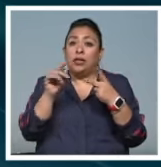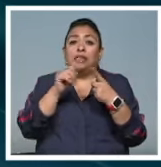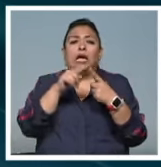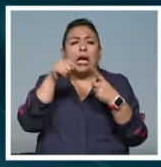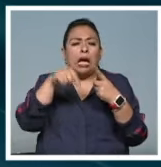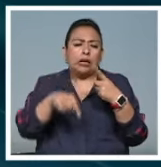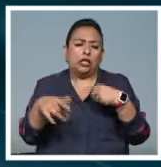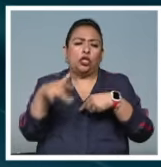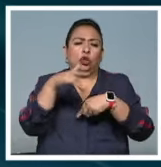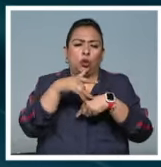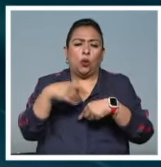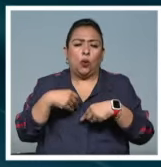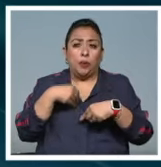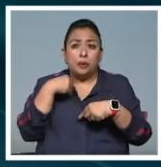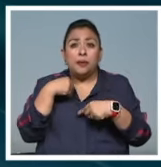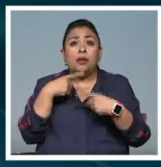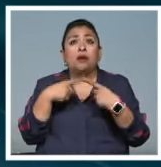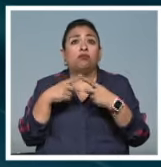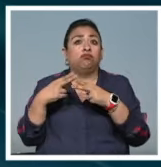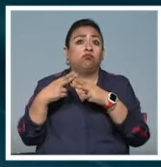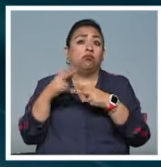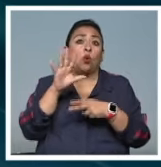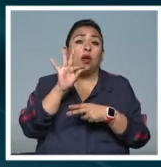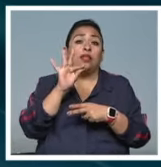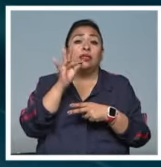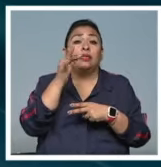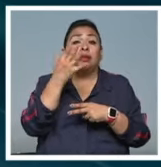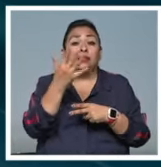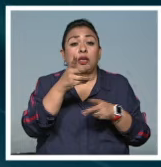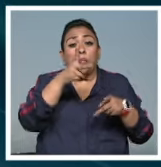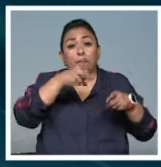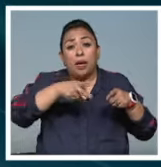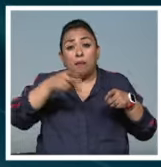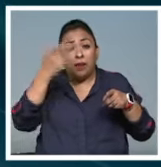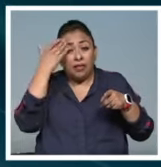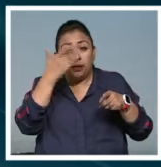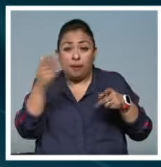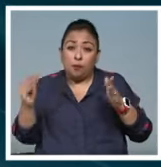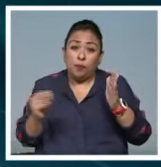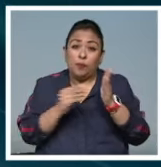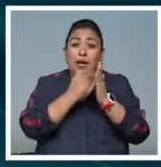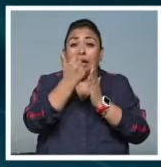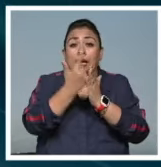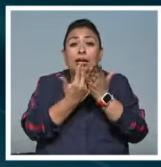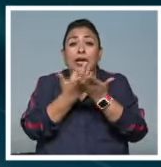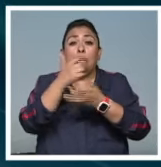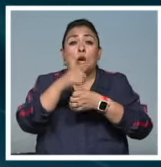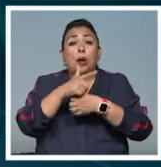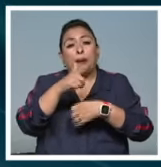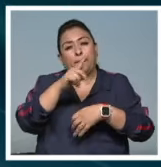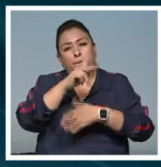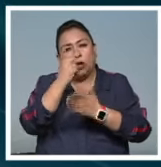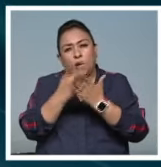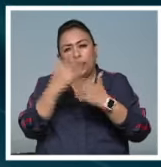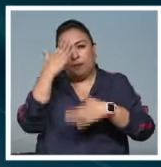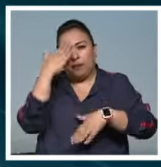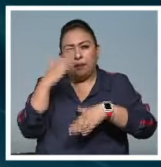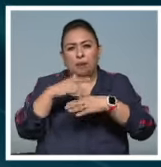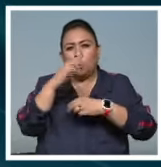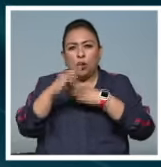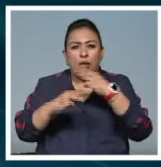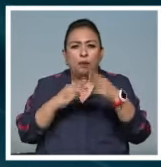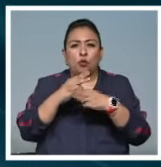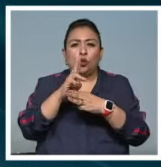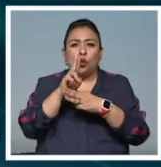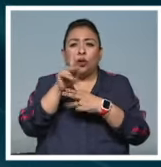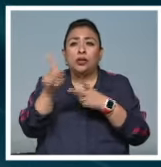Aquí nos tocó vivir, que tuvo 45 temporadas y fue incluido en la lista nacional del programa Memoria del Mundo de la UNESCO,